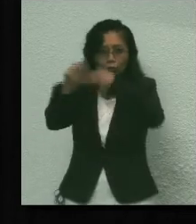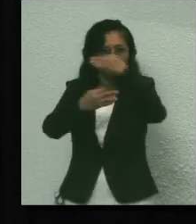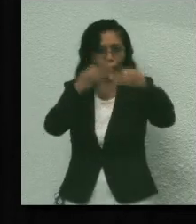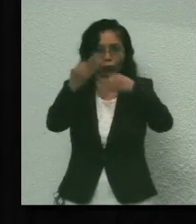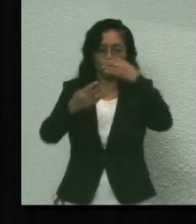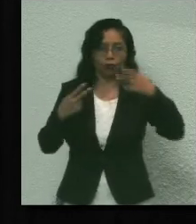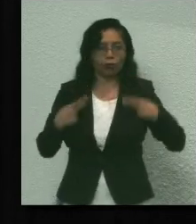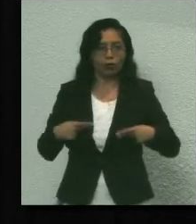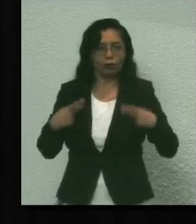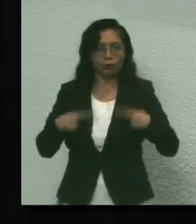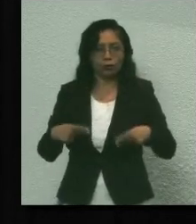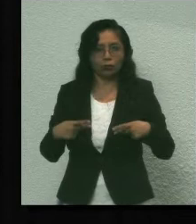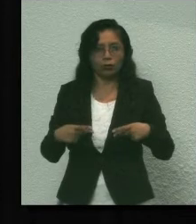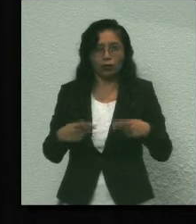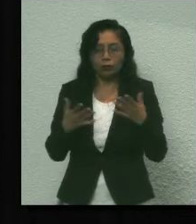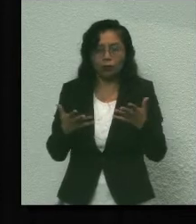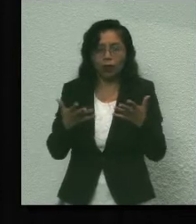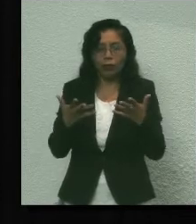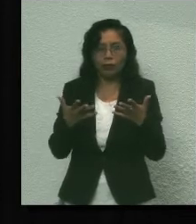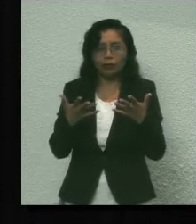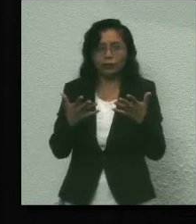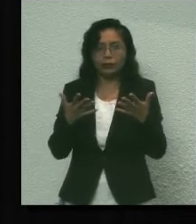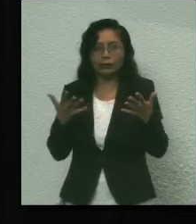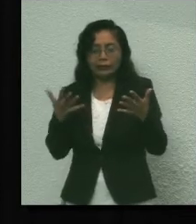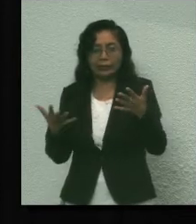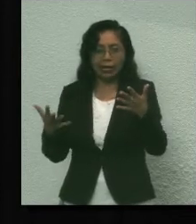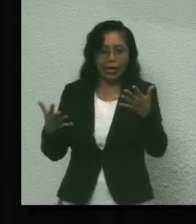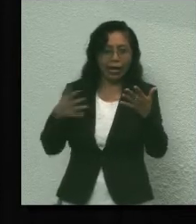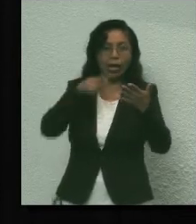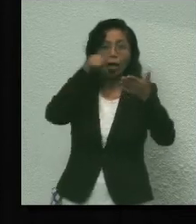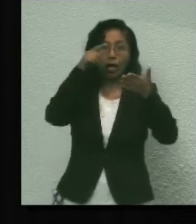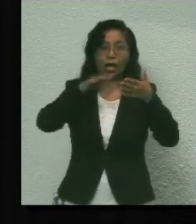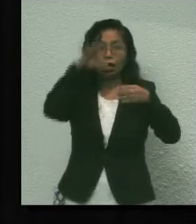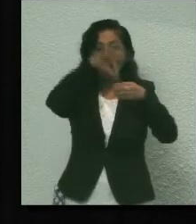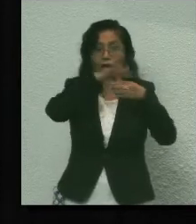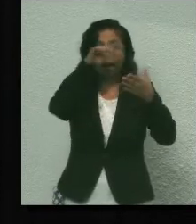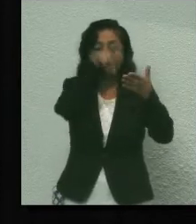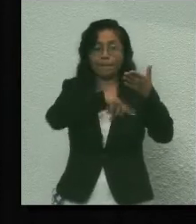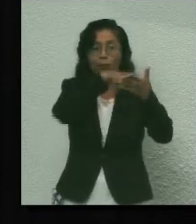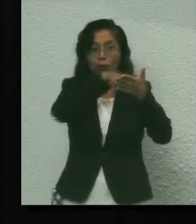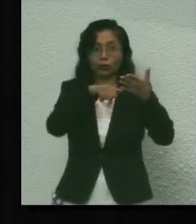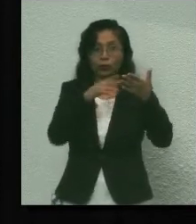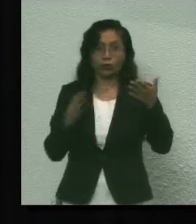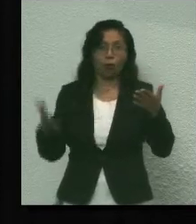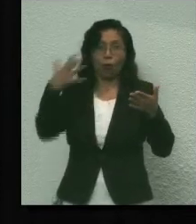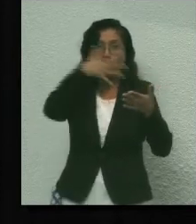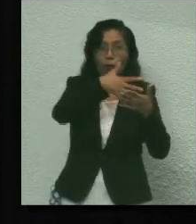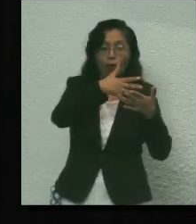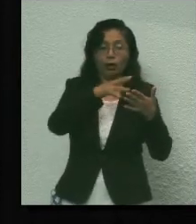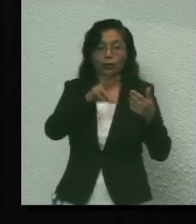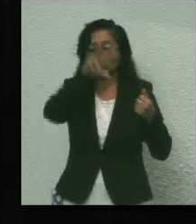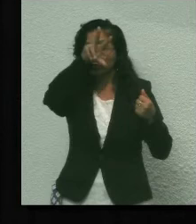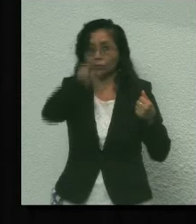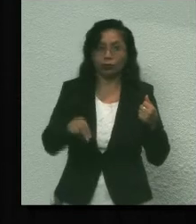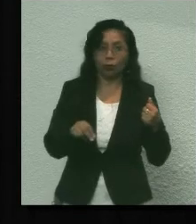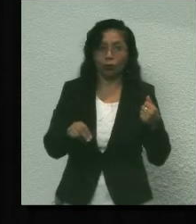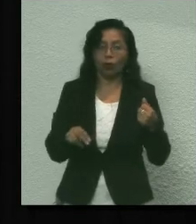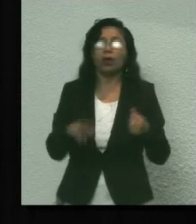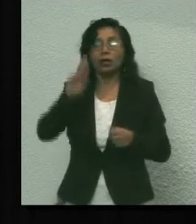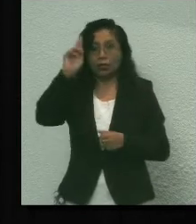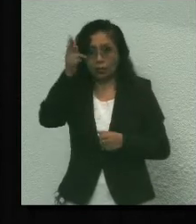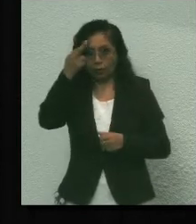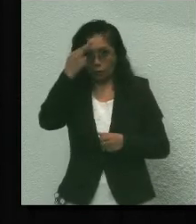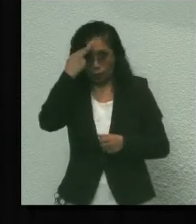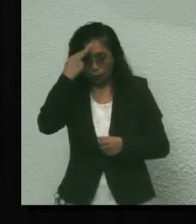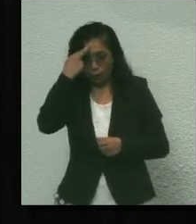no caigan en la tentación de intervenir el proceso electoral recordemos que la mejor campaña política es